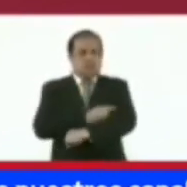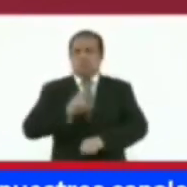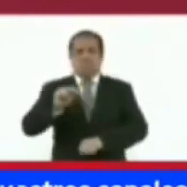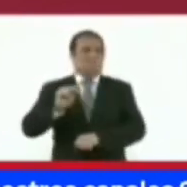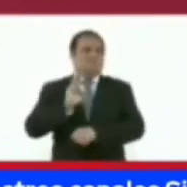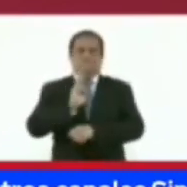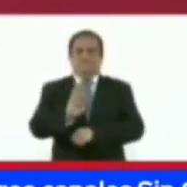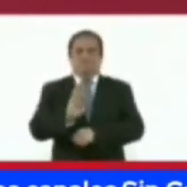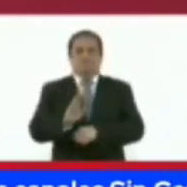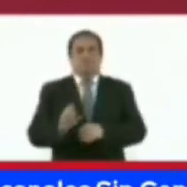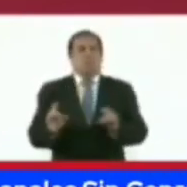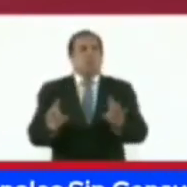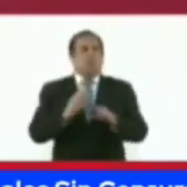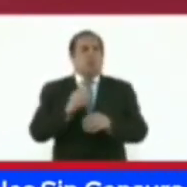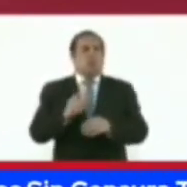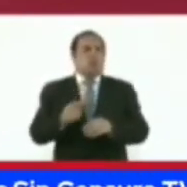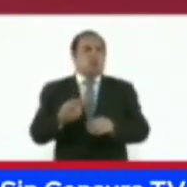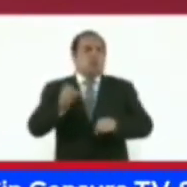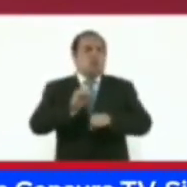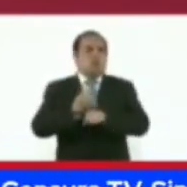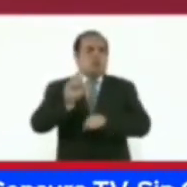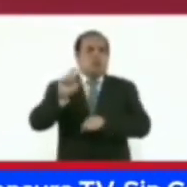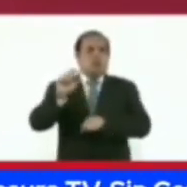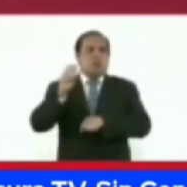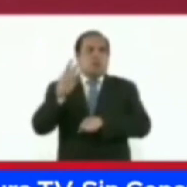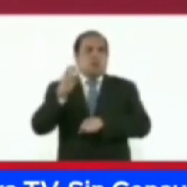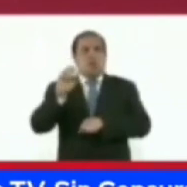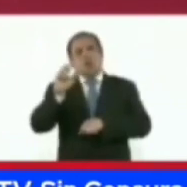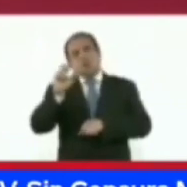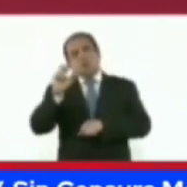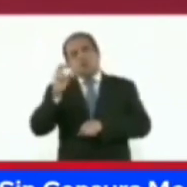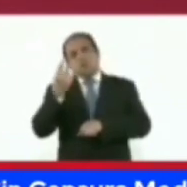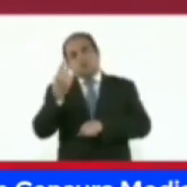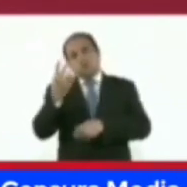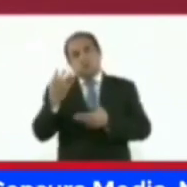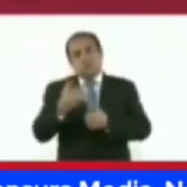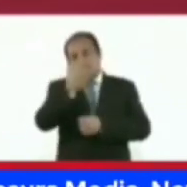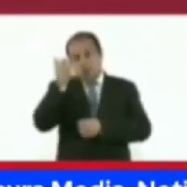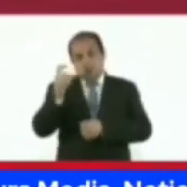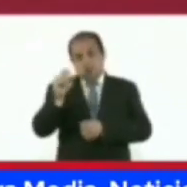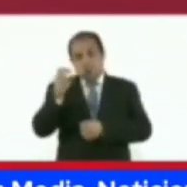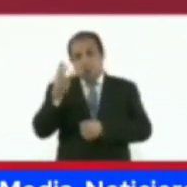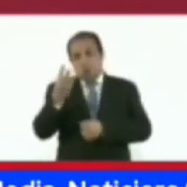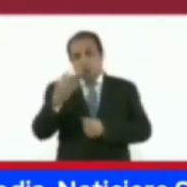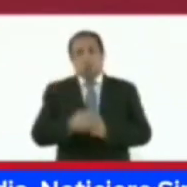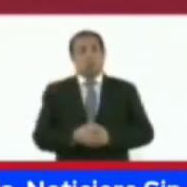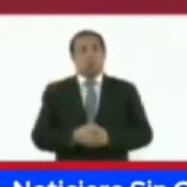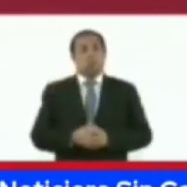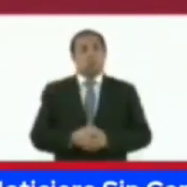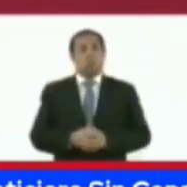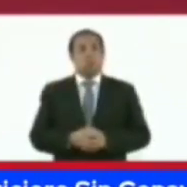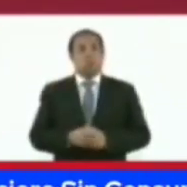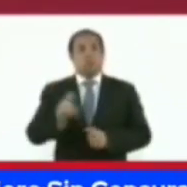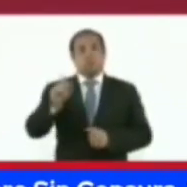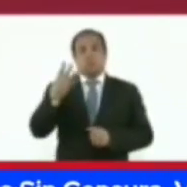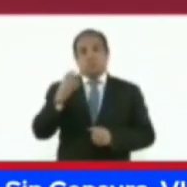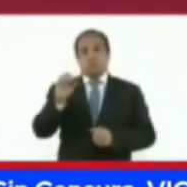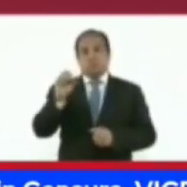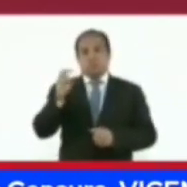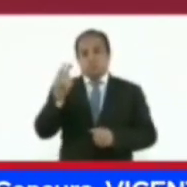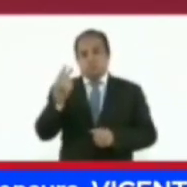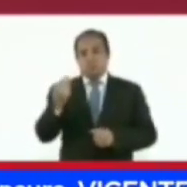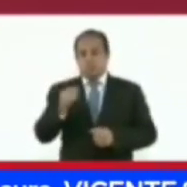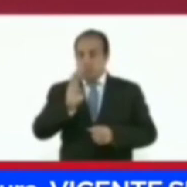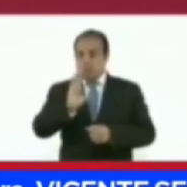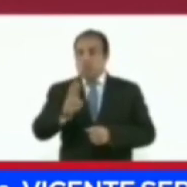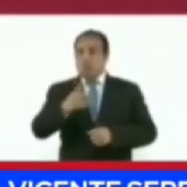vacunación más que algunos días, 24, 25, no sé si el 23, 24 y 25